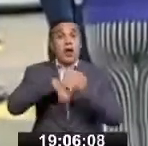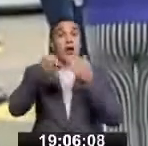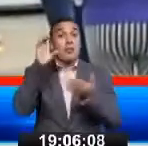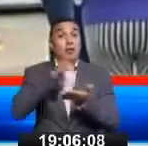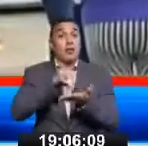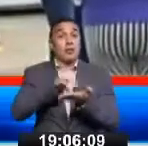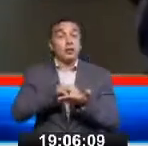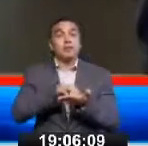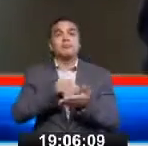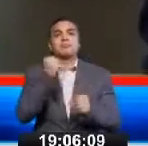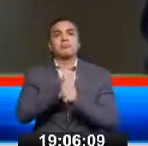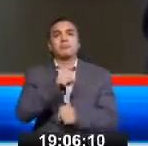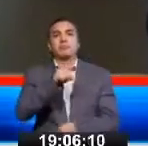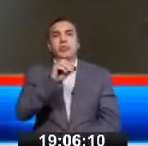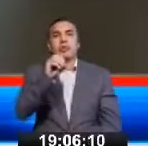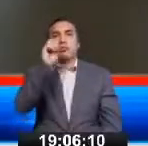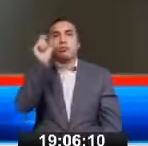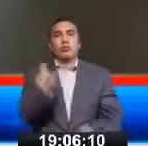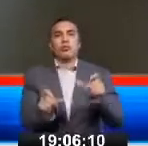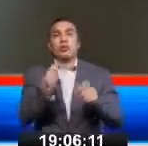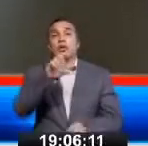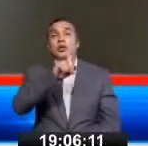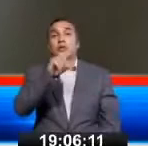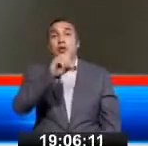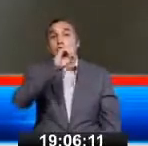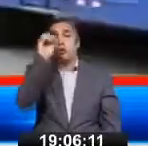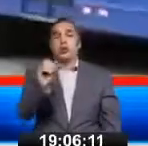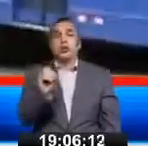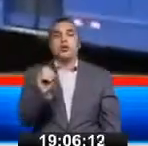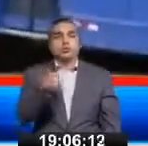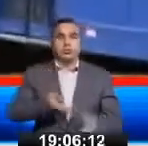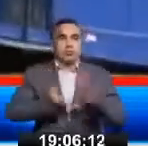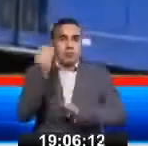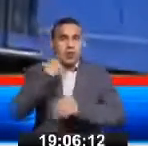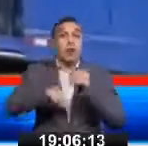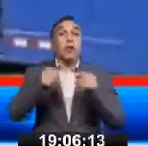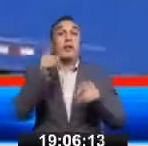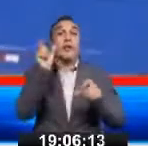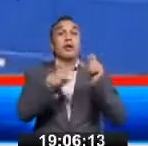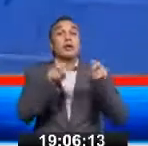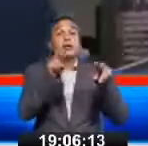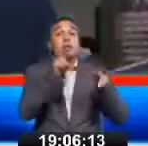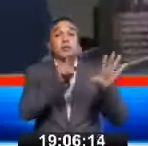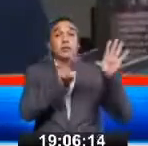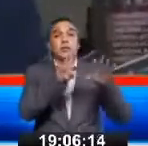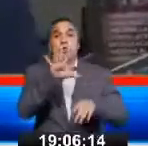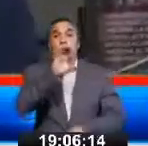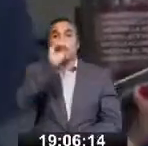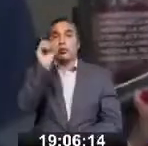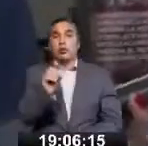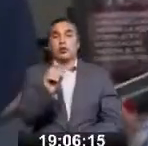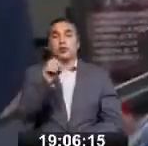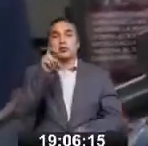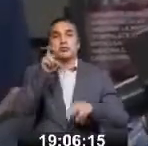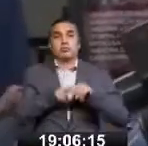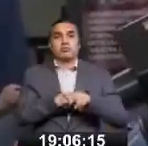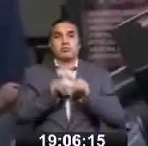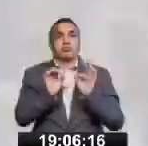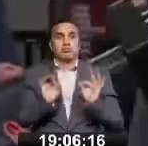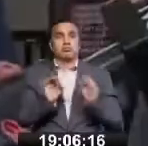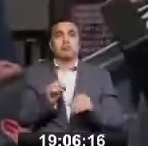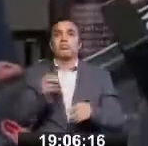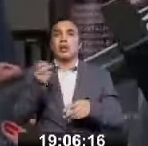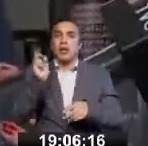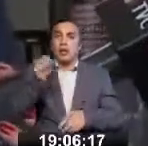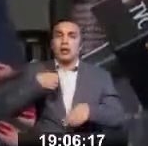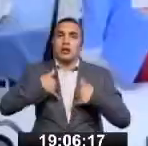interprovincial opere al 100% de sus frecuencias con un aforo del 75% en las unidades. Tenemos que seguir